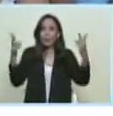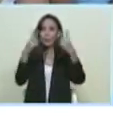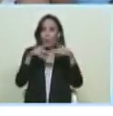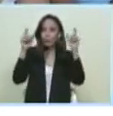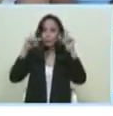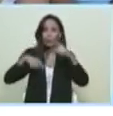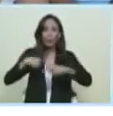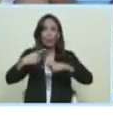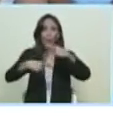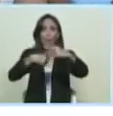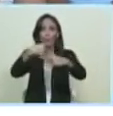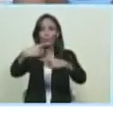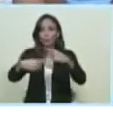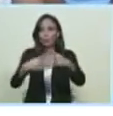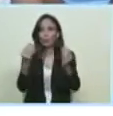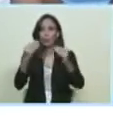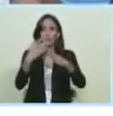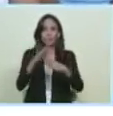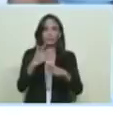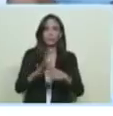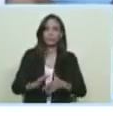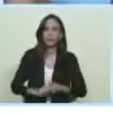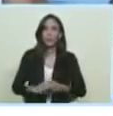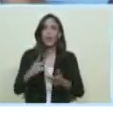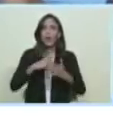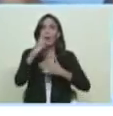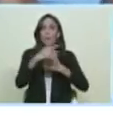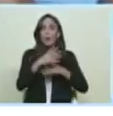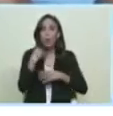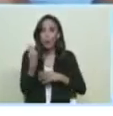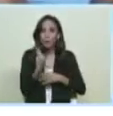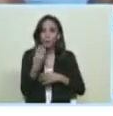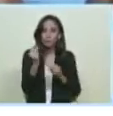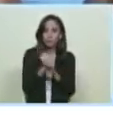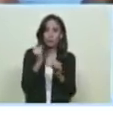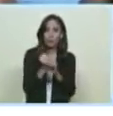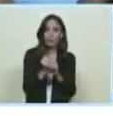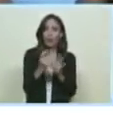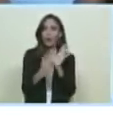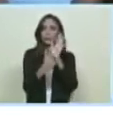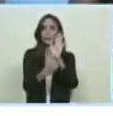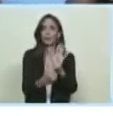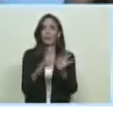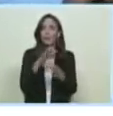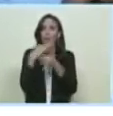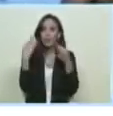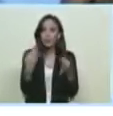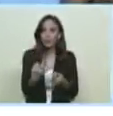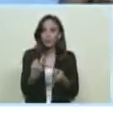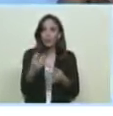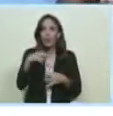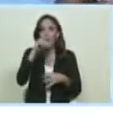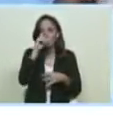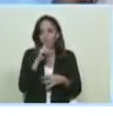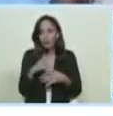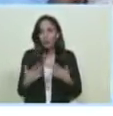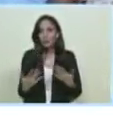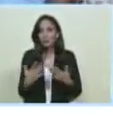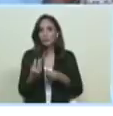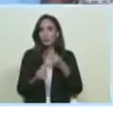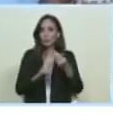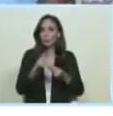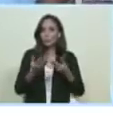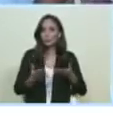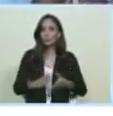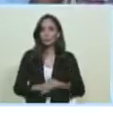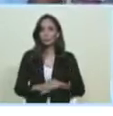todos los días. Y el Plan Chamba Juvenil es la demostración más grande este año, de